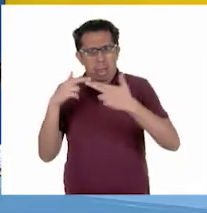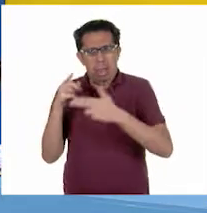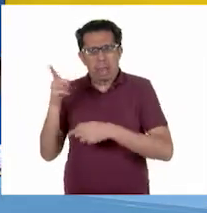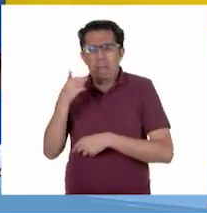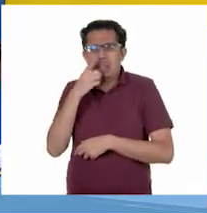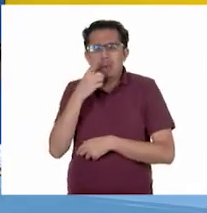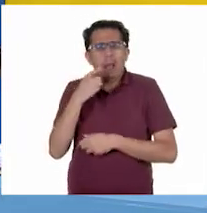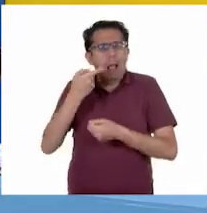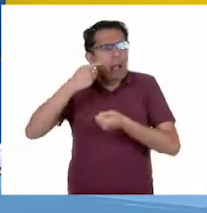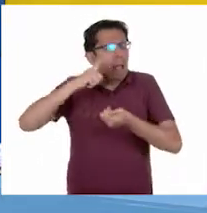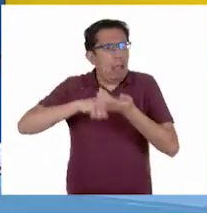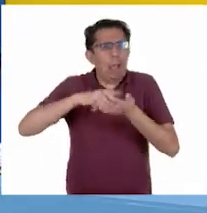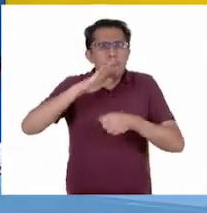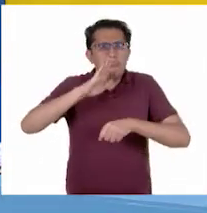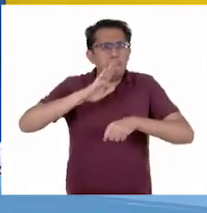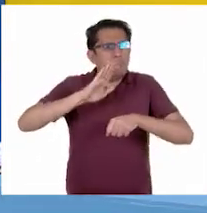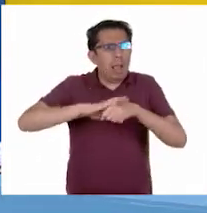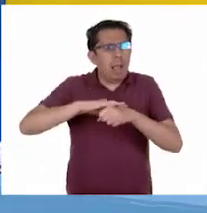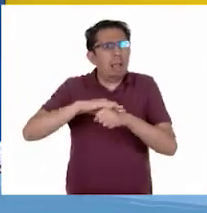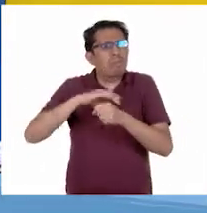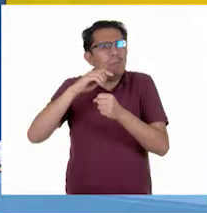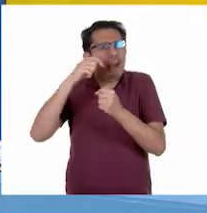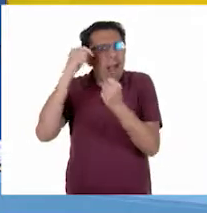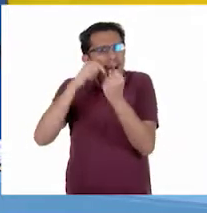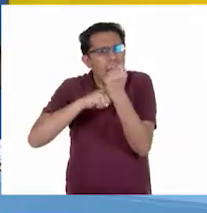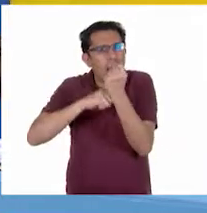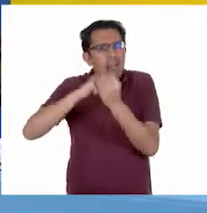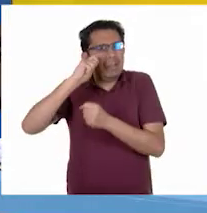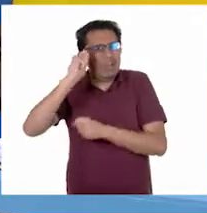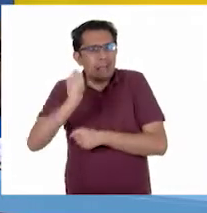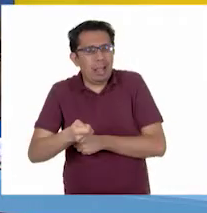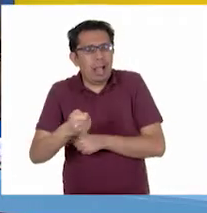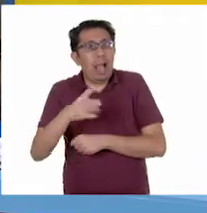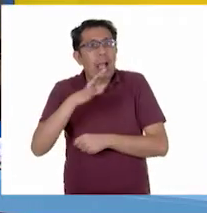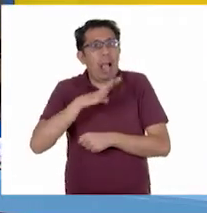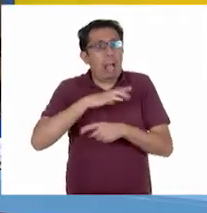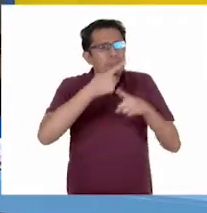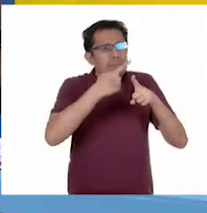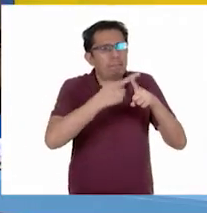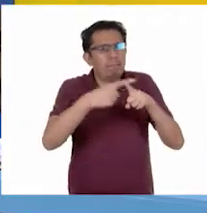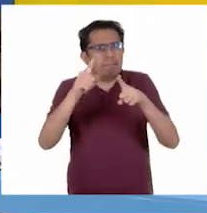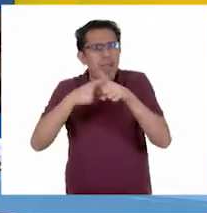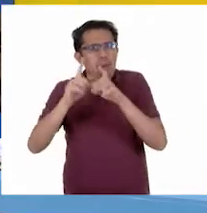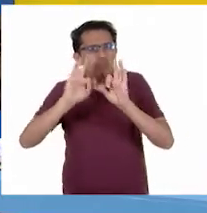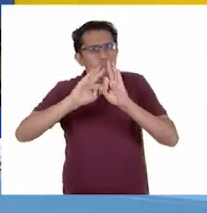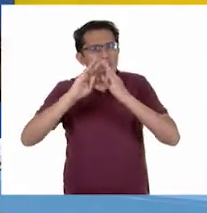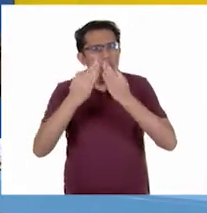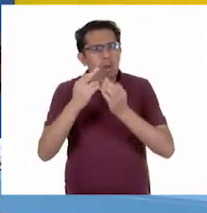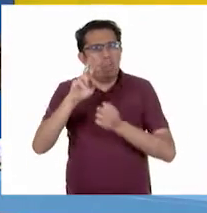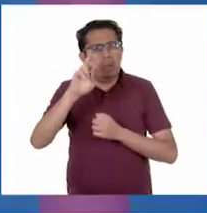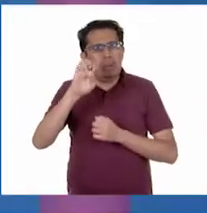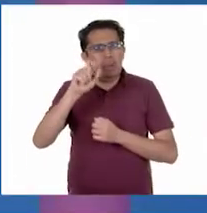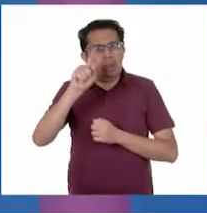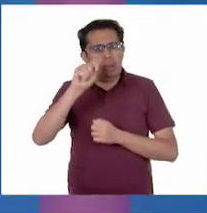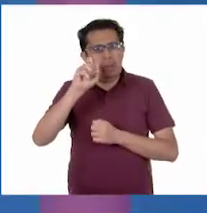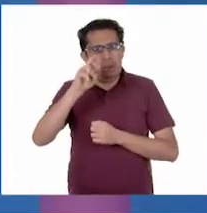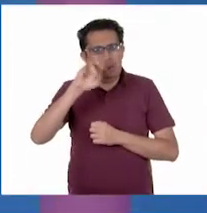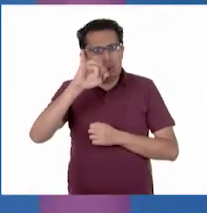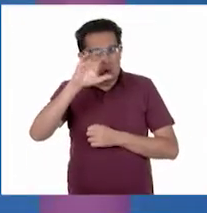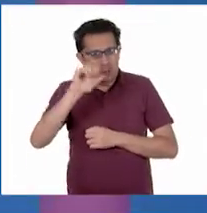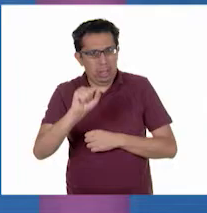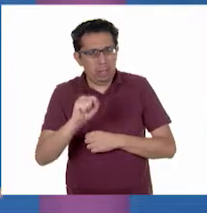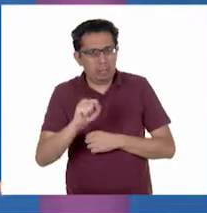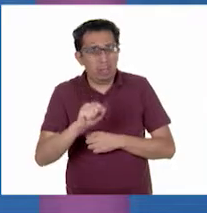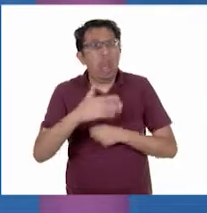figurado, sobre todo en el segundo, y que utilizaba diversas figuras retóricas, sobre las que hablaremos a mayor profundidad en